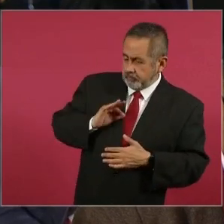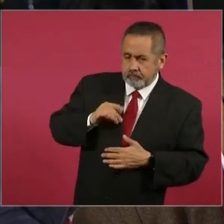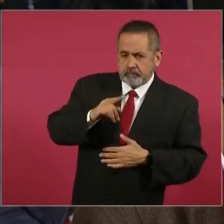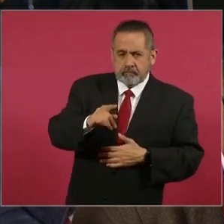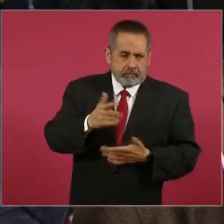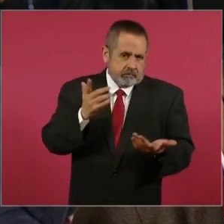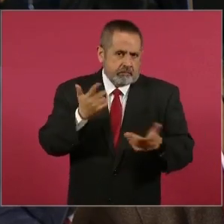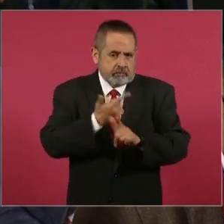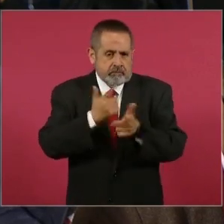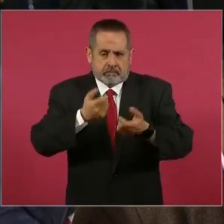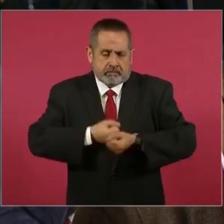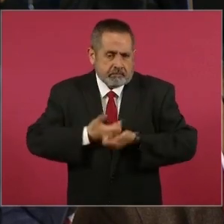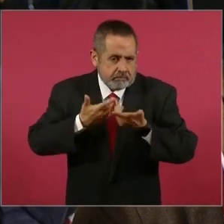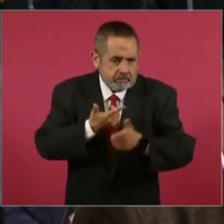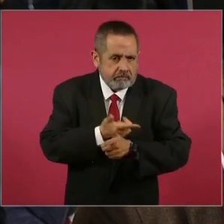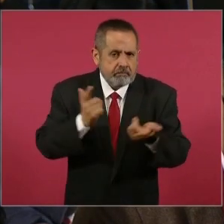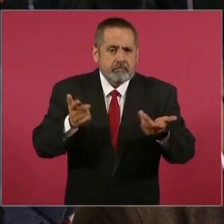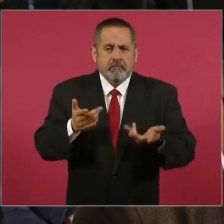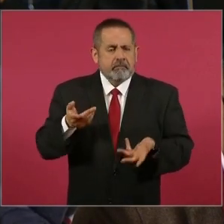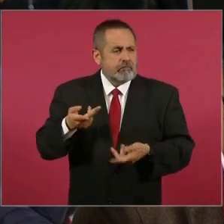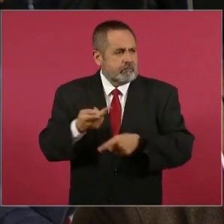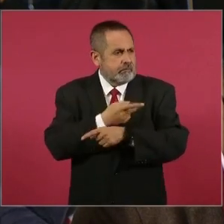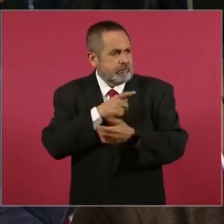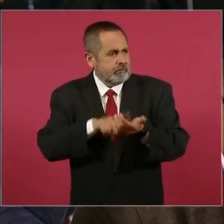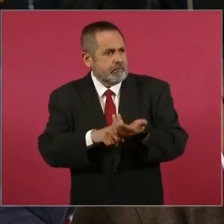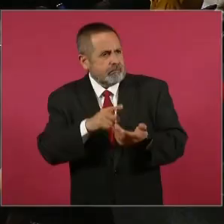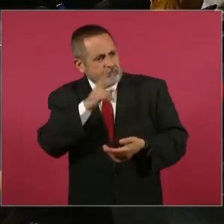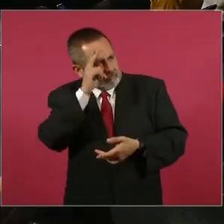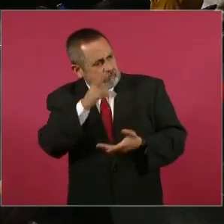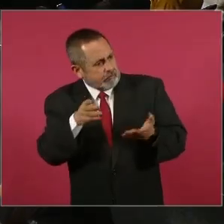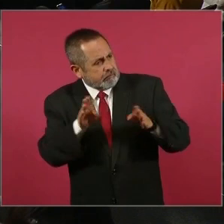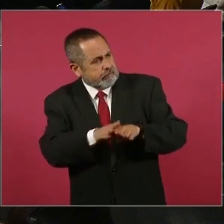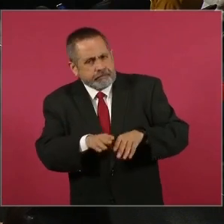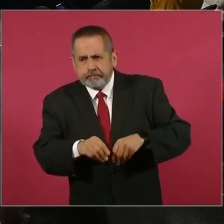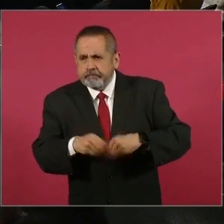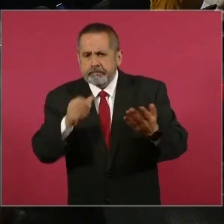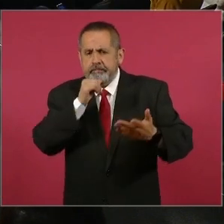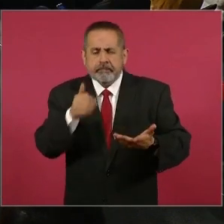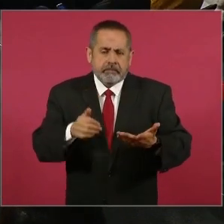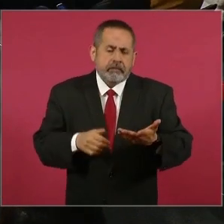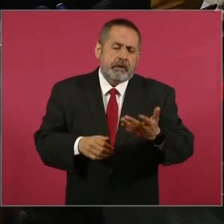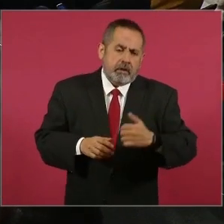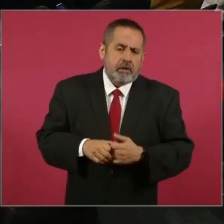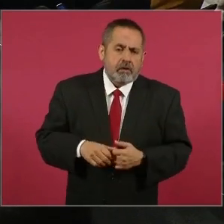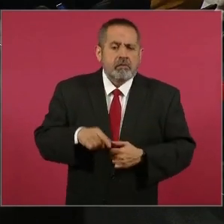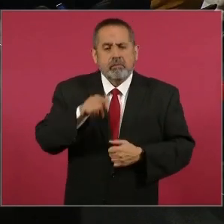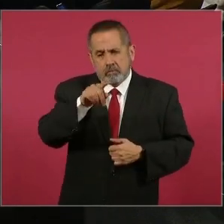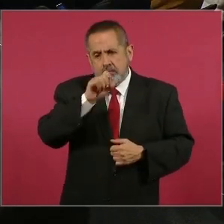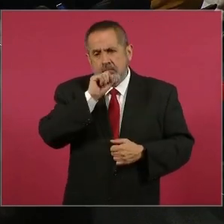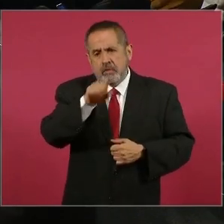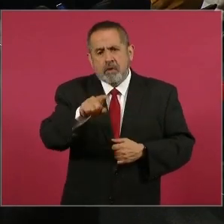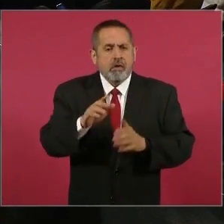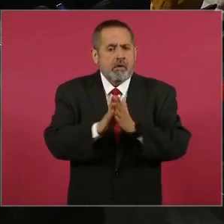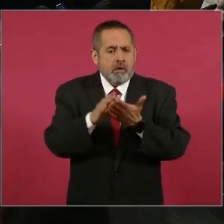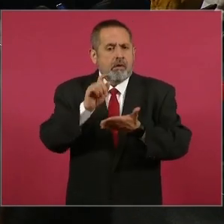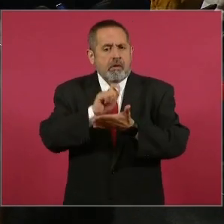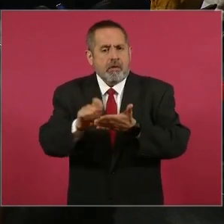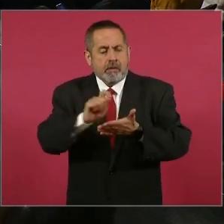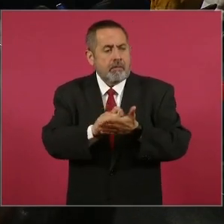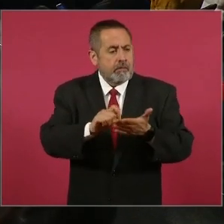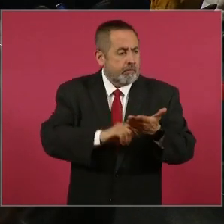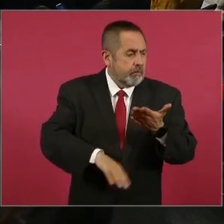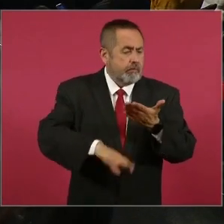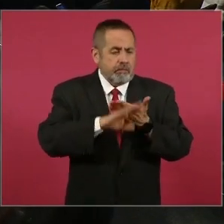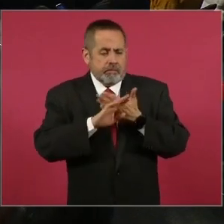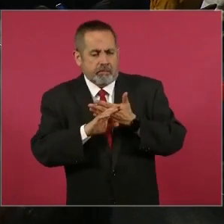de la libre expresión que no pudo no pudo no pudieron presentarlo y usted ha recibido también o han escrito libros en su contra